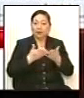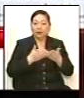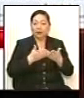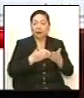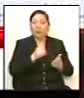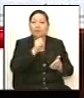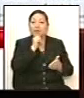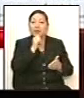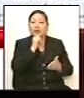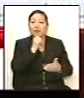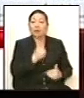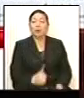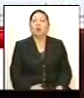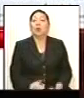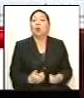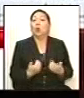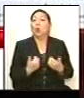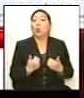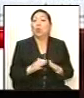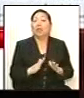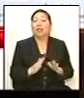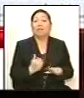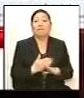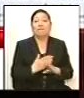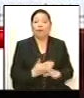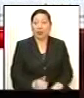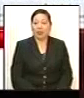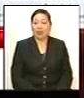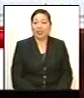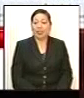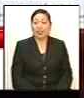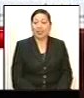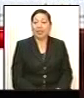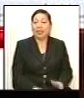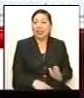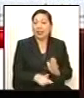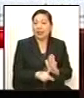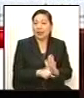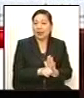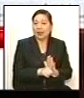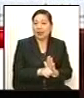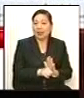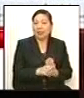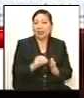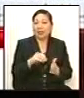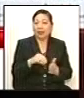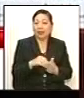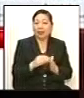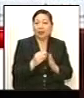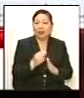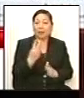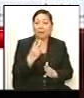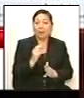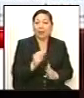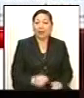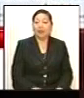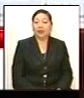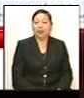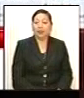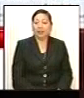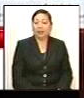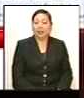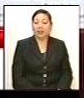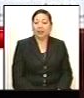sector privado, en cualquiera de sus modalidades señaladas en la ley, a lo establecido en el artículo 20 del texto único